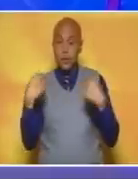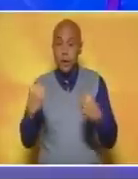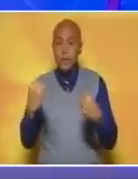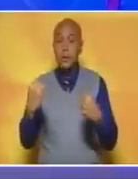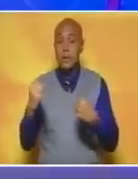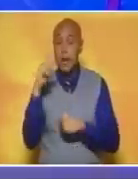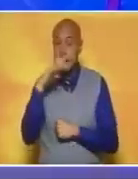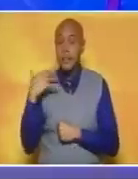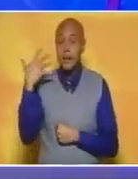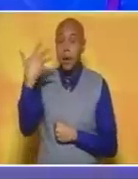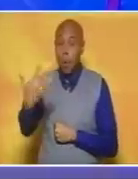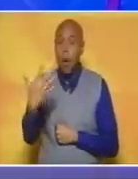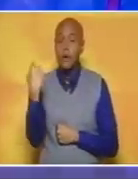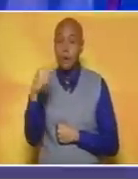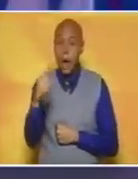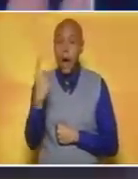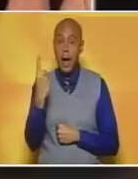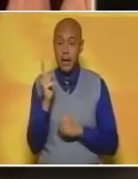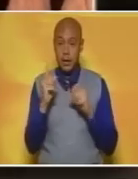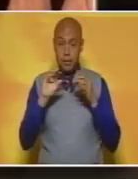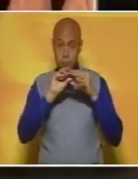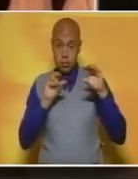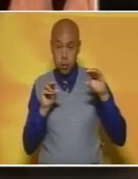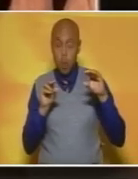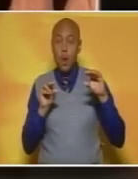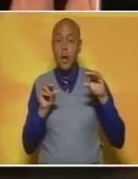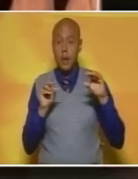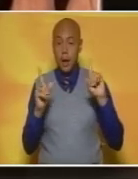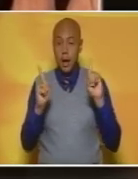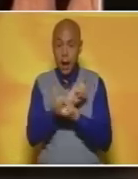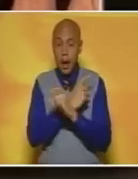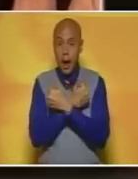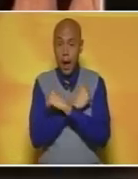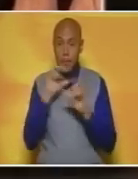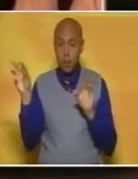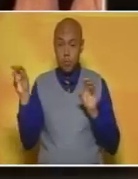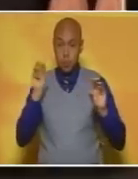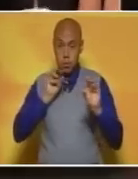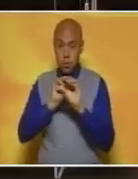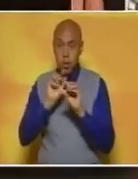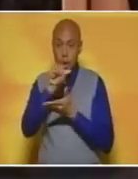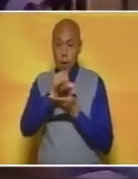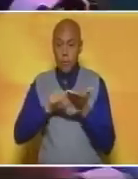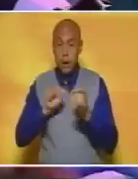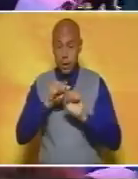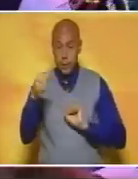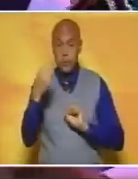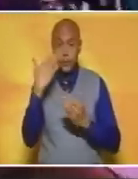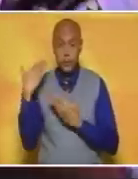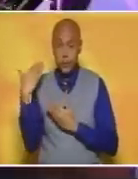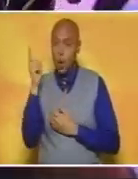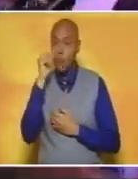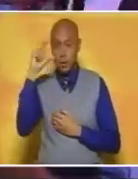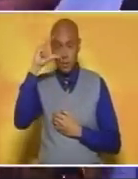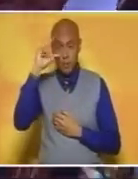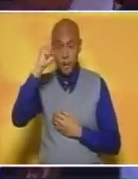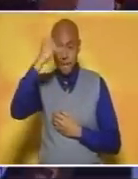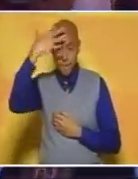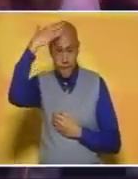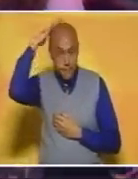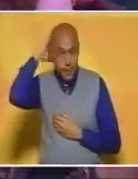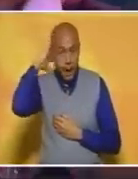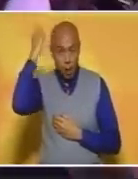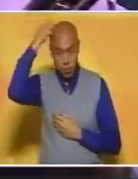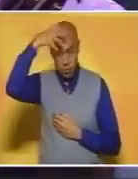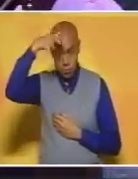de 5 años de su trasplante. Noticia que alegró mucho a todos los venezolanos y en especial a los seguidores de su música.